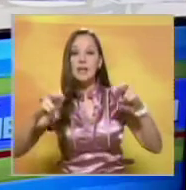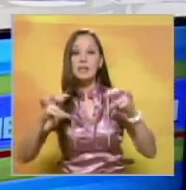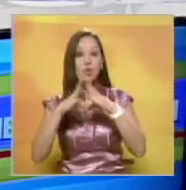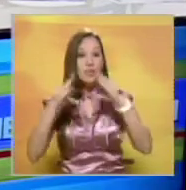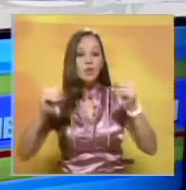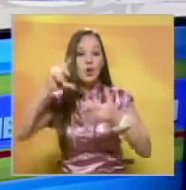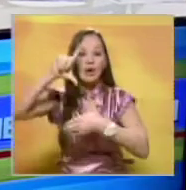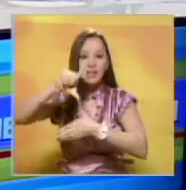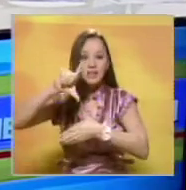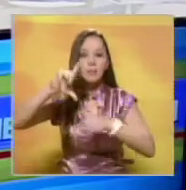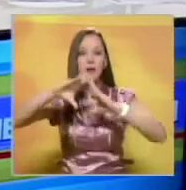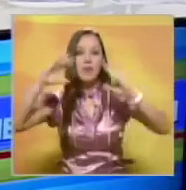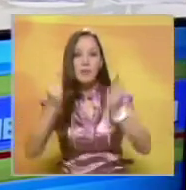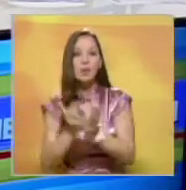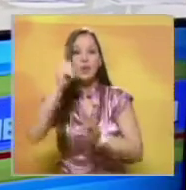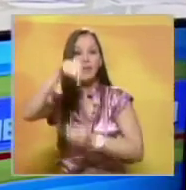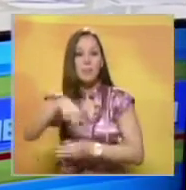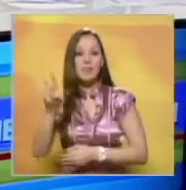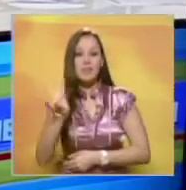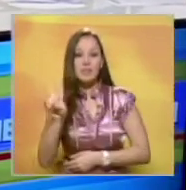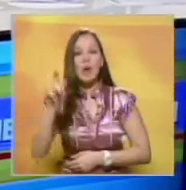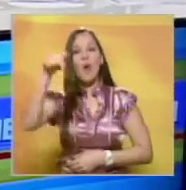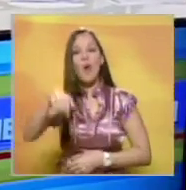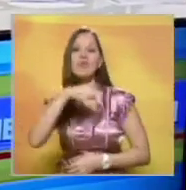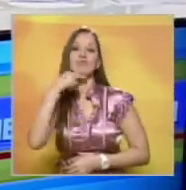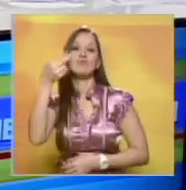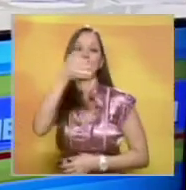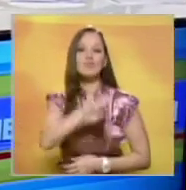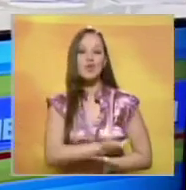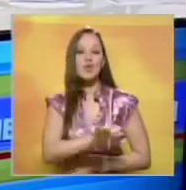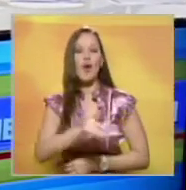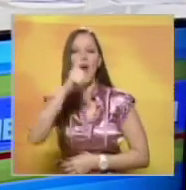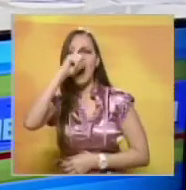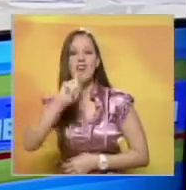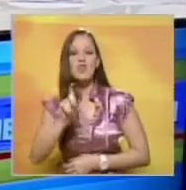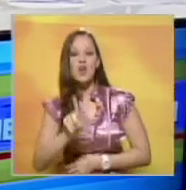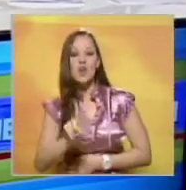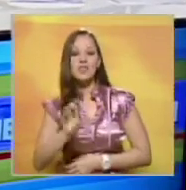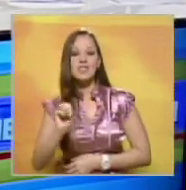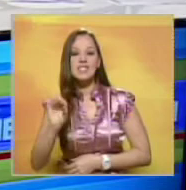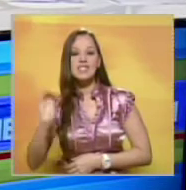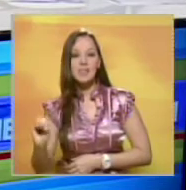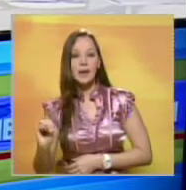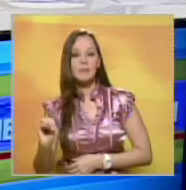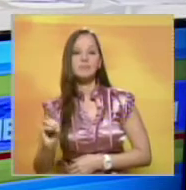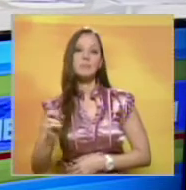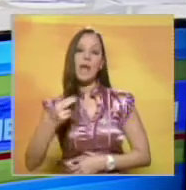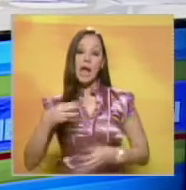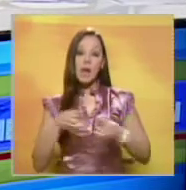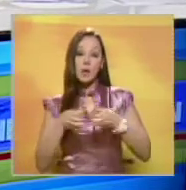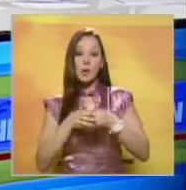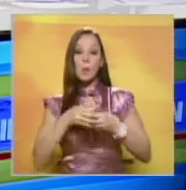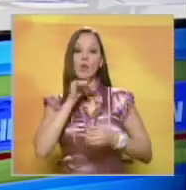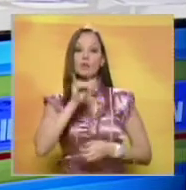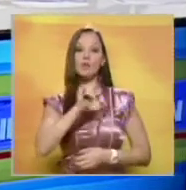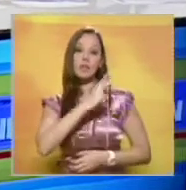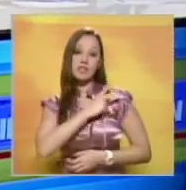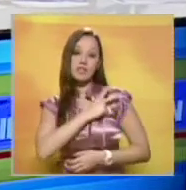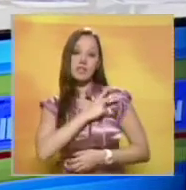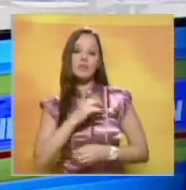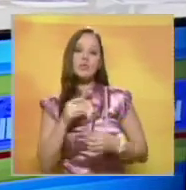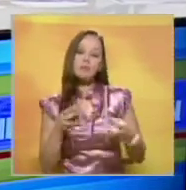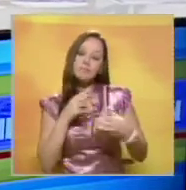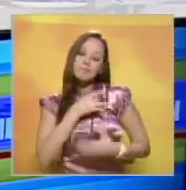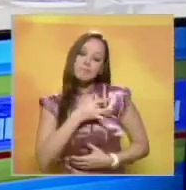Latinoamérica, del mundo, sino de nuestro país, falleció hoy a sus 100 años de edad. Noticiero Venevisión se une al duelo que acompaña su